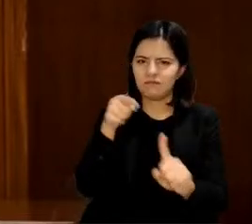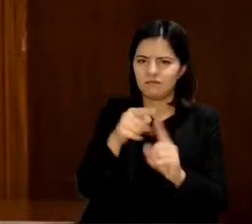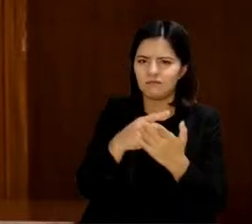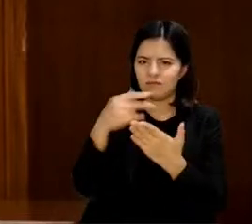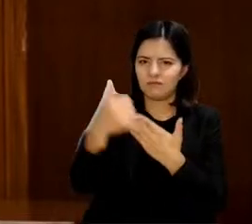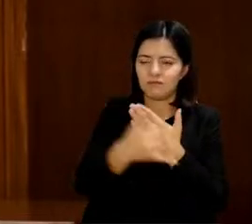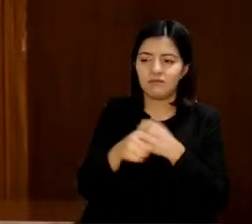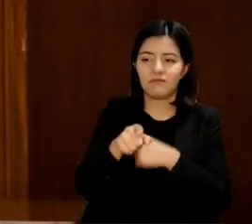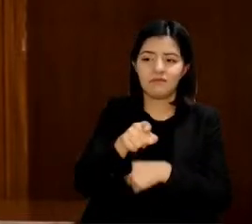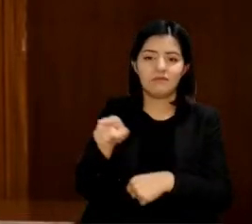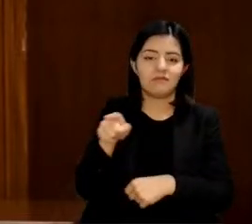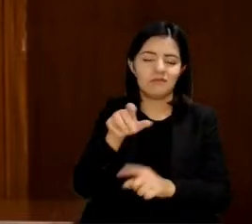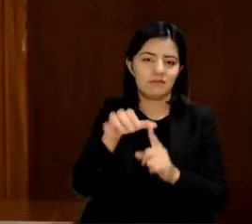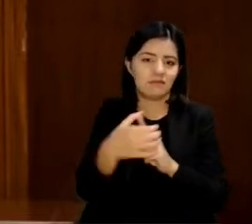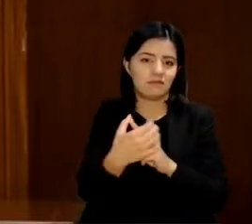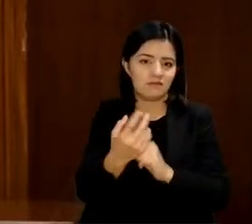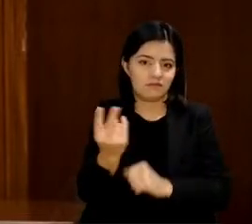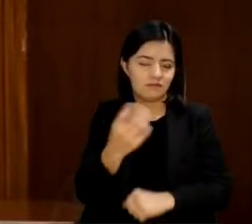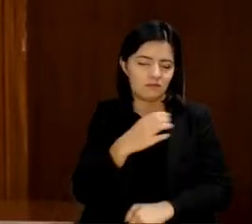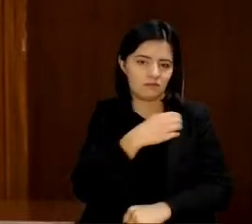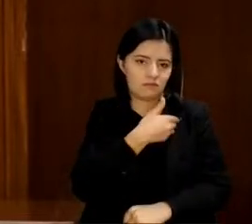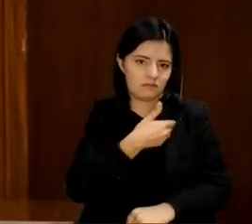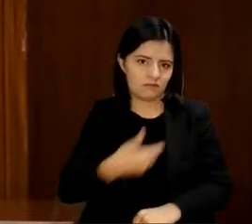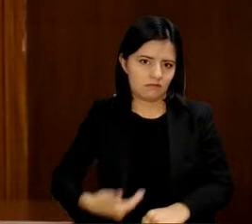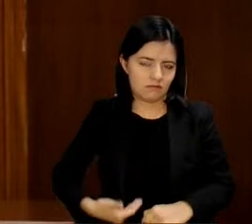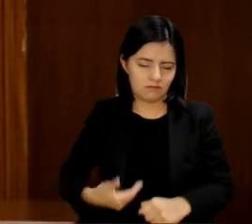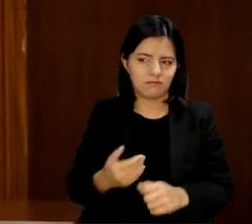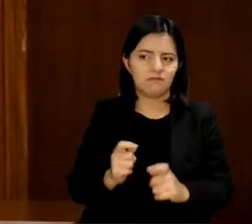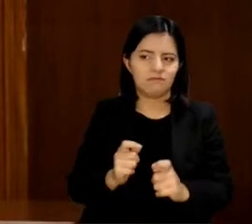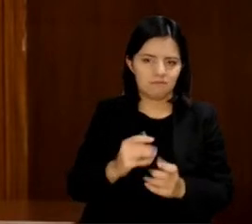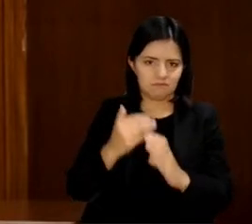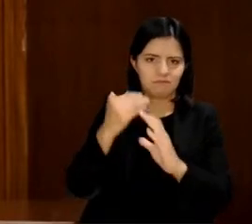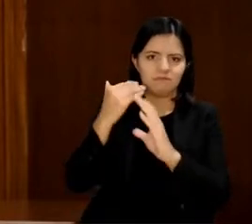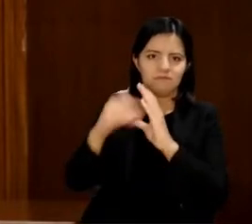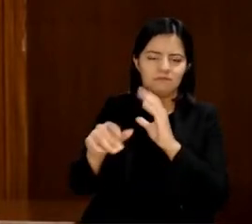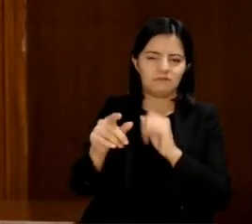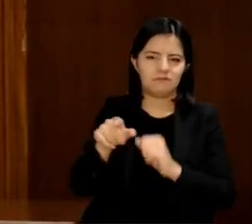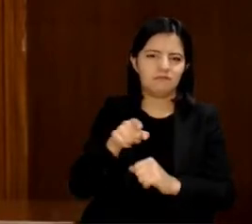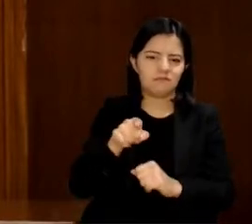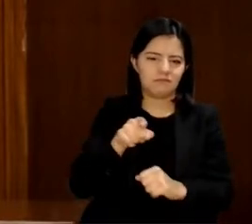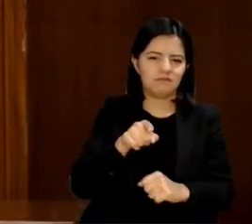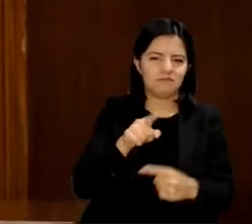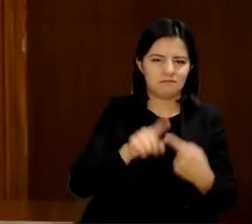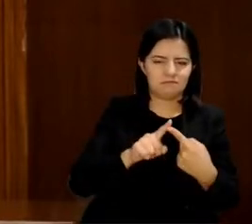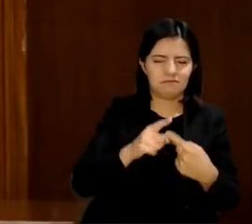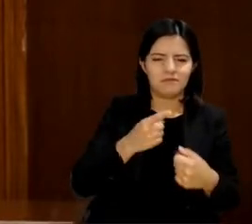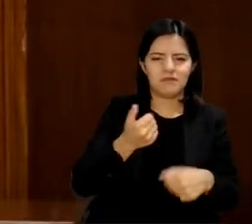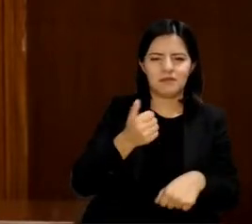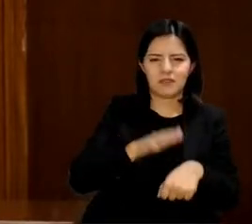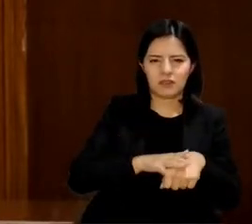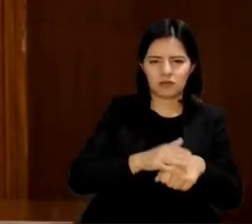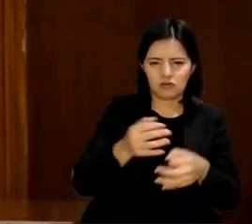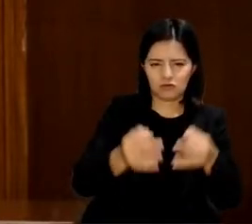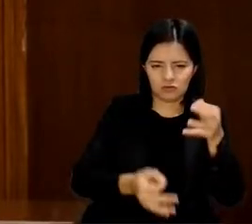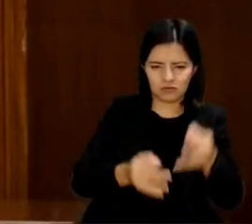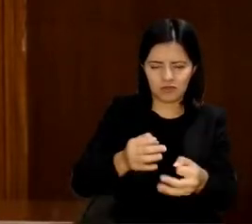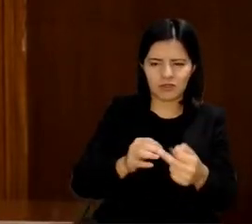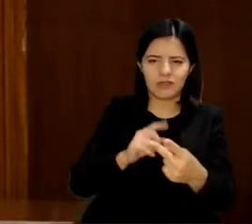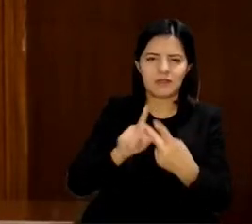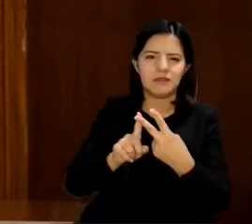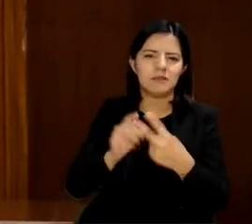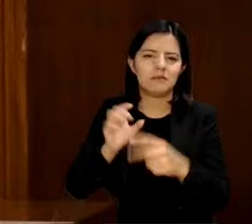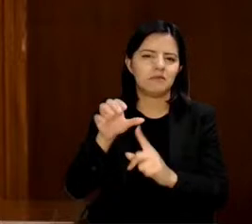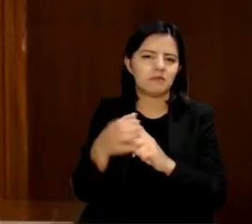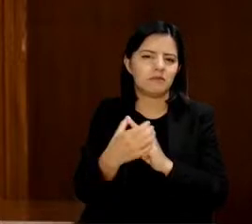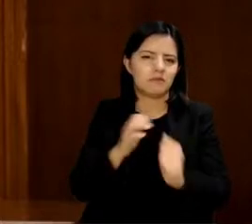de la Comisión Legislativa de Procuración y Administración de Justicia y de la Comisión Especial de los Derechos de las Niñas,